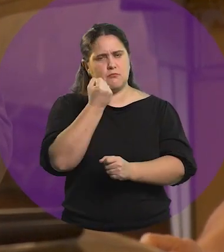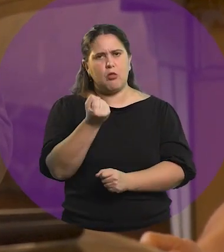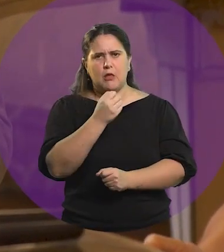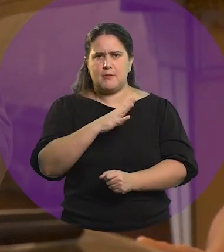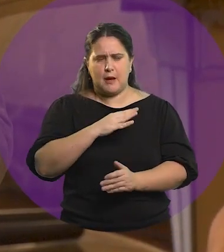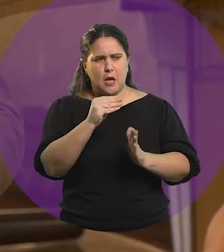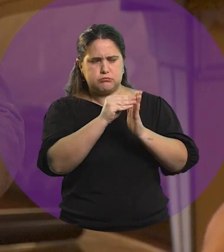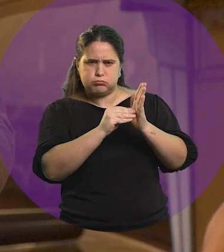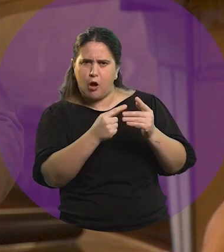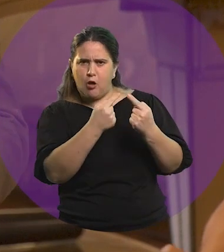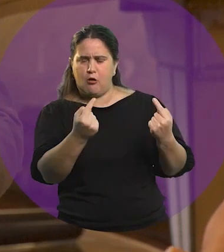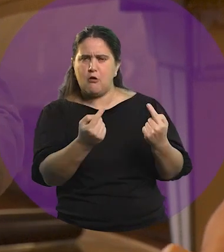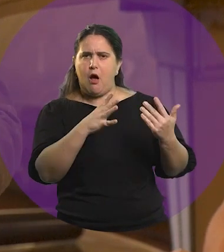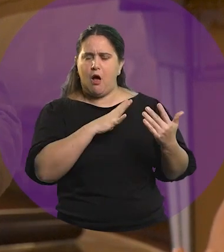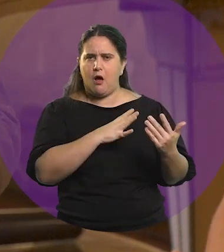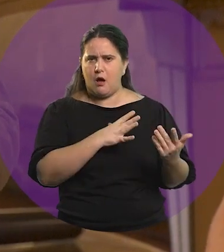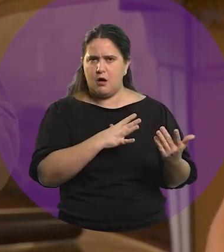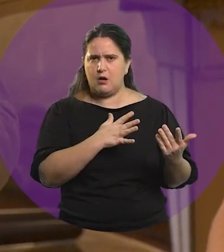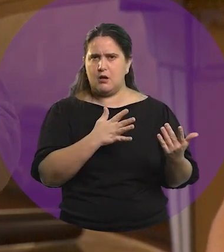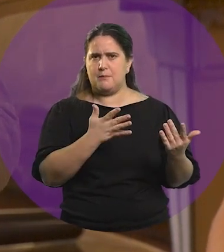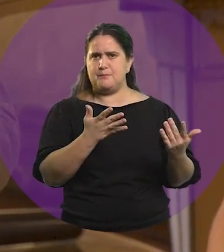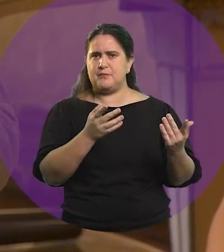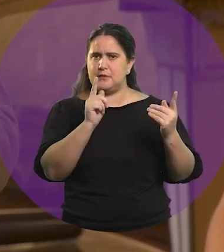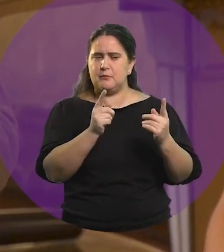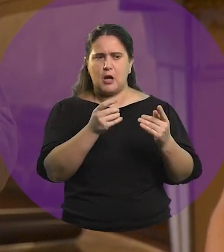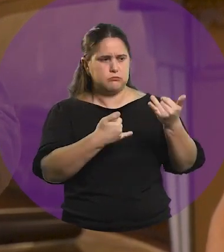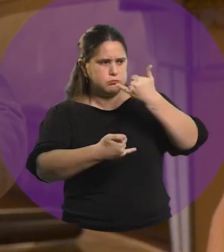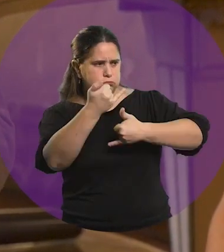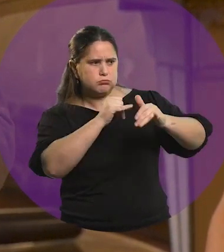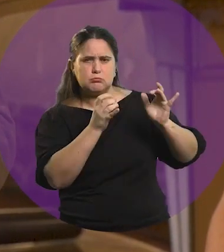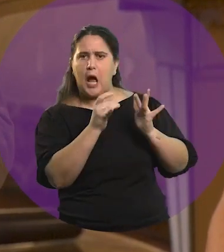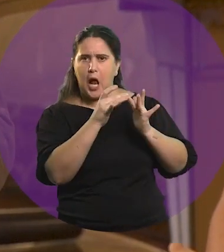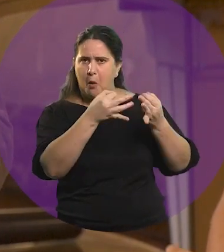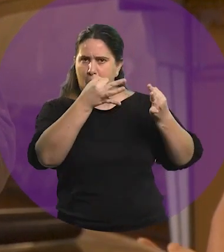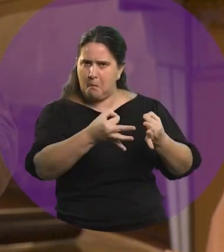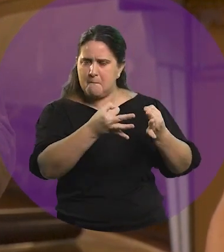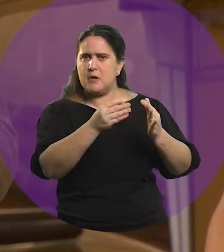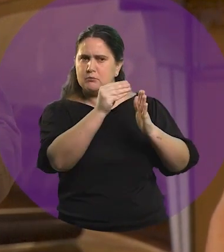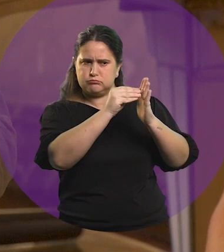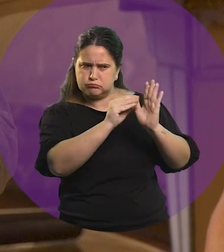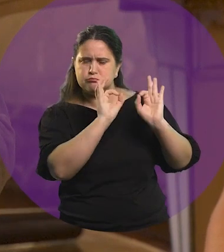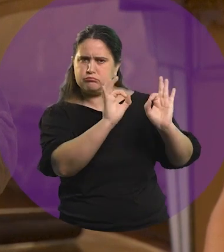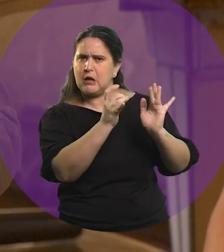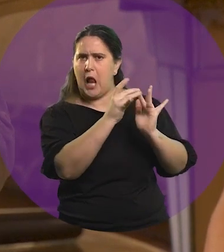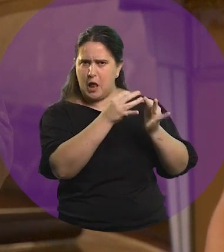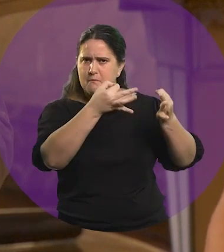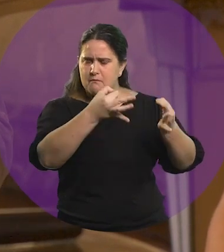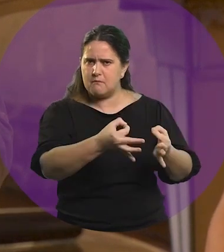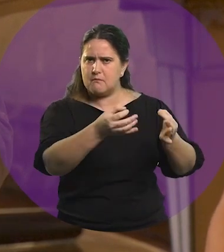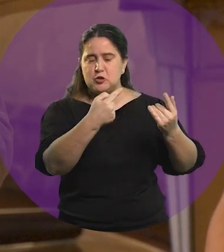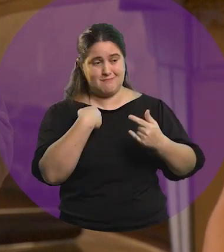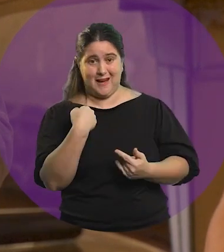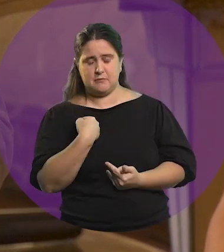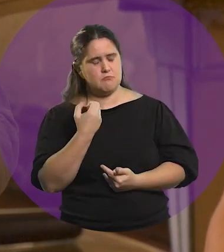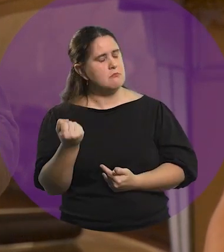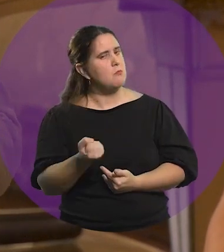tener dispositivos de información de esta calidad y tener indicadores de esta calidad